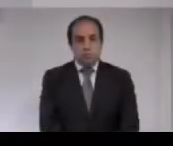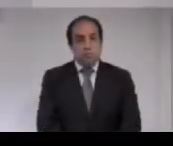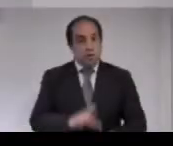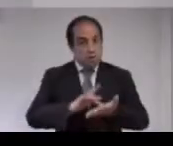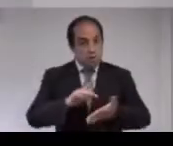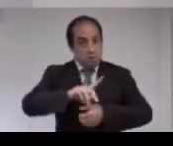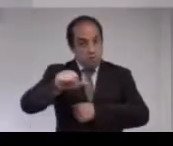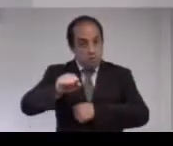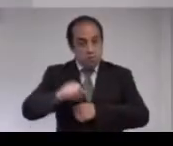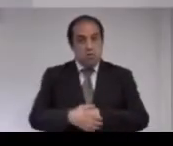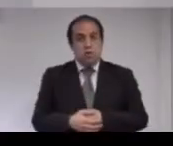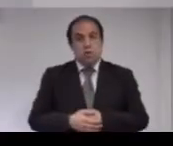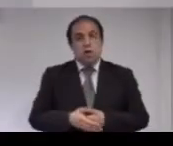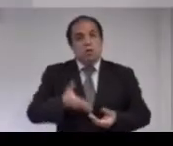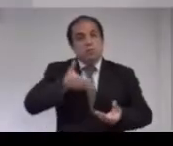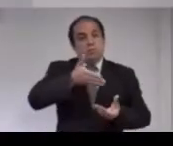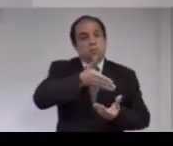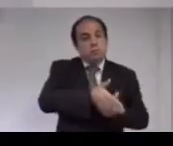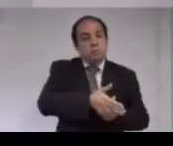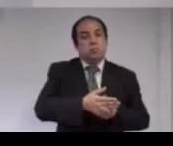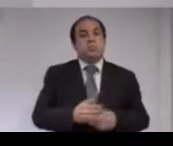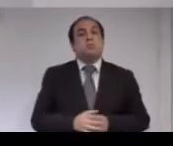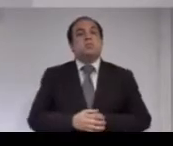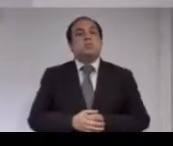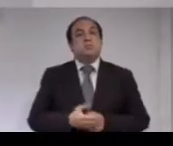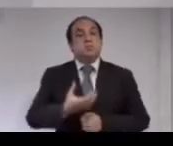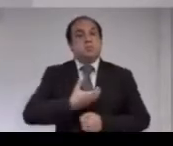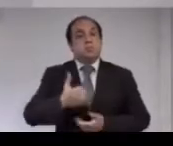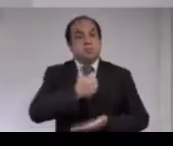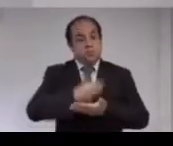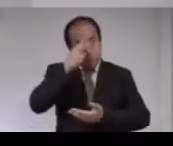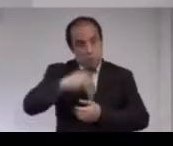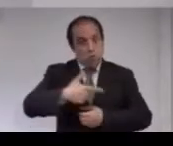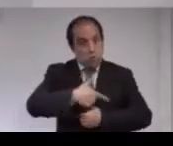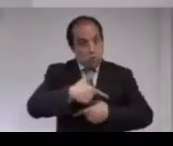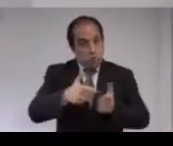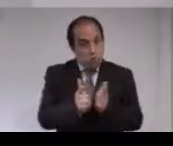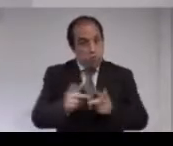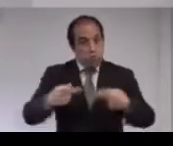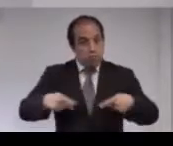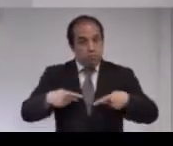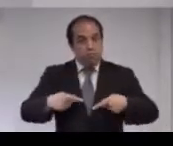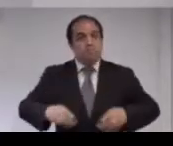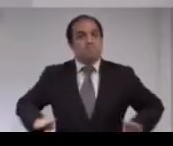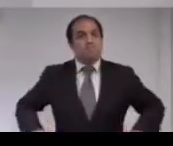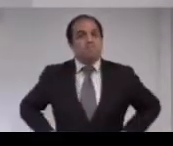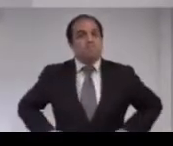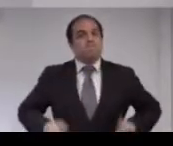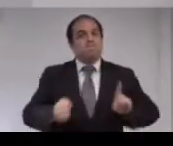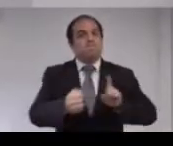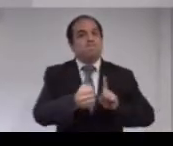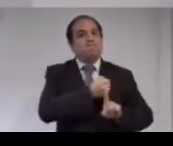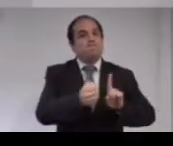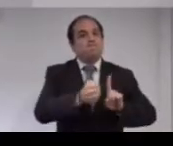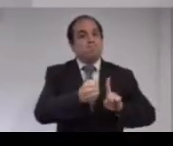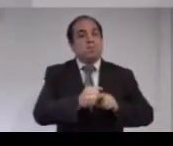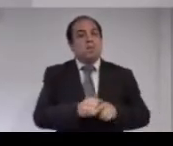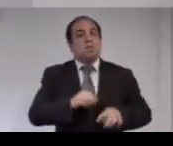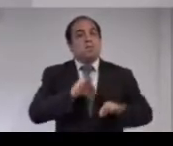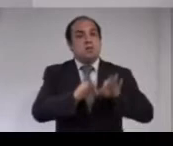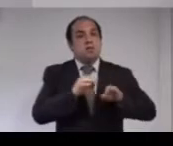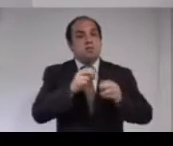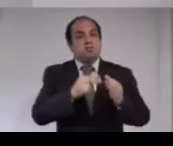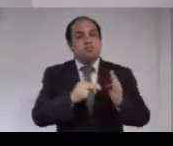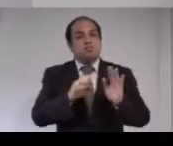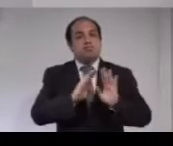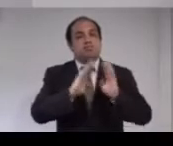Gracias. Posteriormente, en su arribo al Zócalo de la Ciudad de México, un grupo de personas en actitud violenta intentaron saltar y derribar